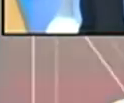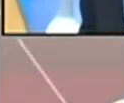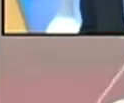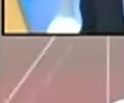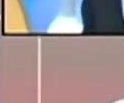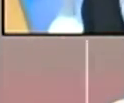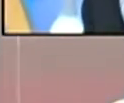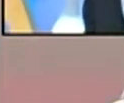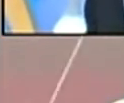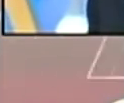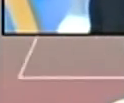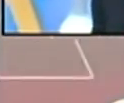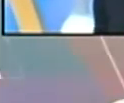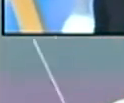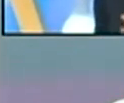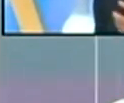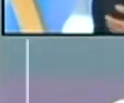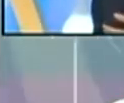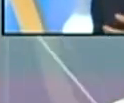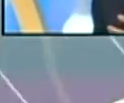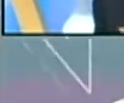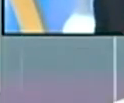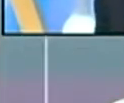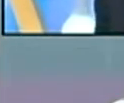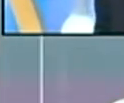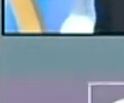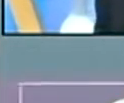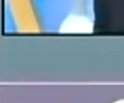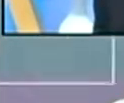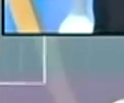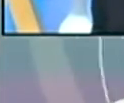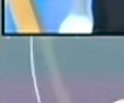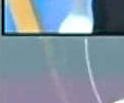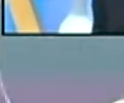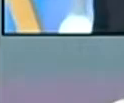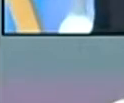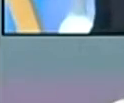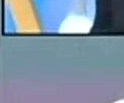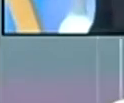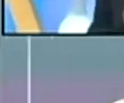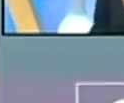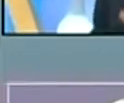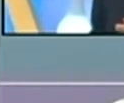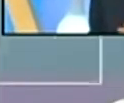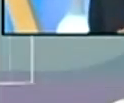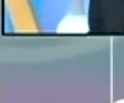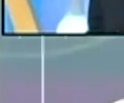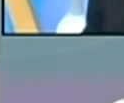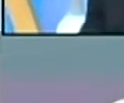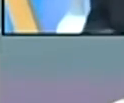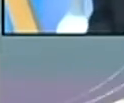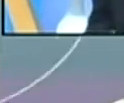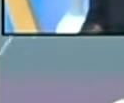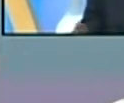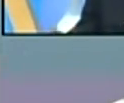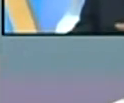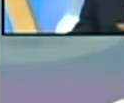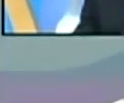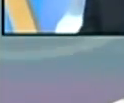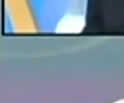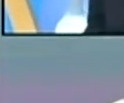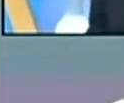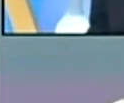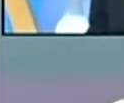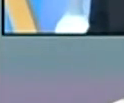mayo, que la ficha va a pasar a costar 7,50. Por lo tanto, hoy te conviene viajar, si podés elegir, en subte antes que en